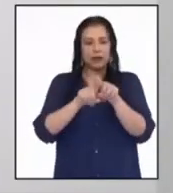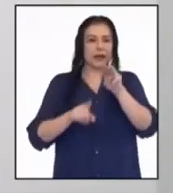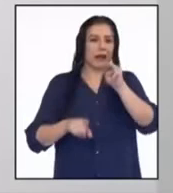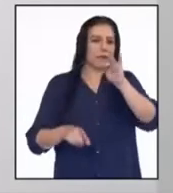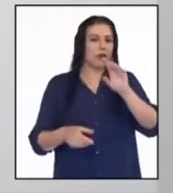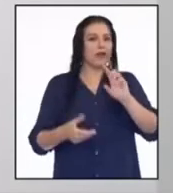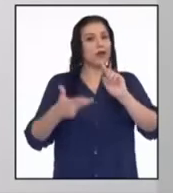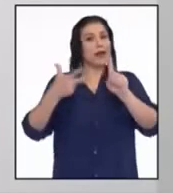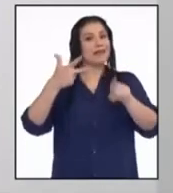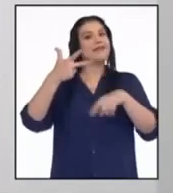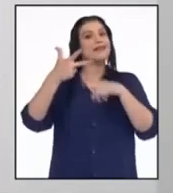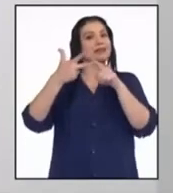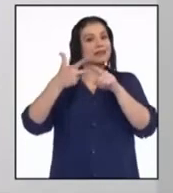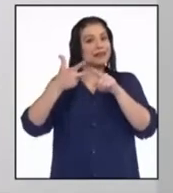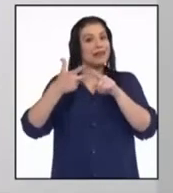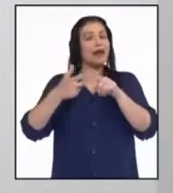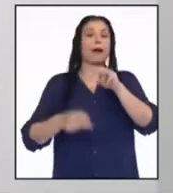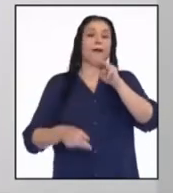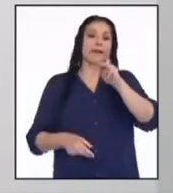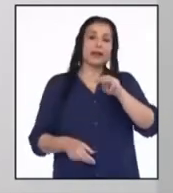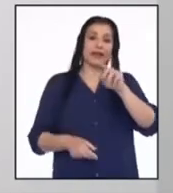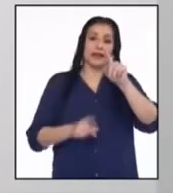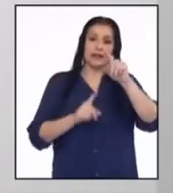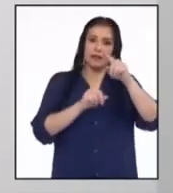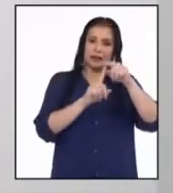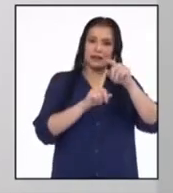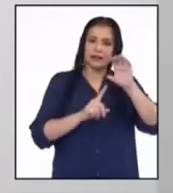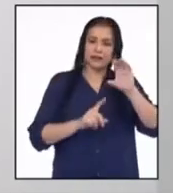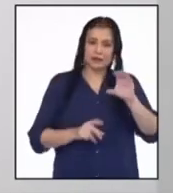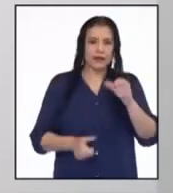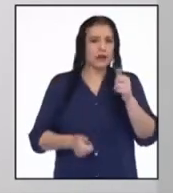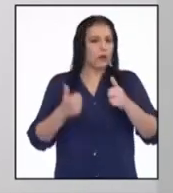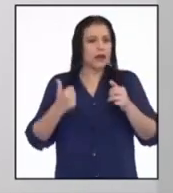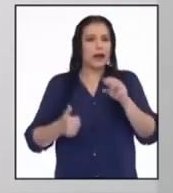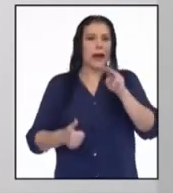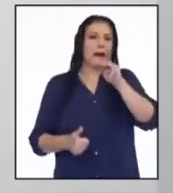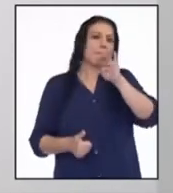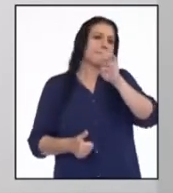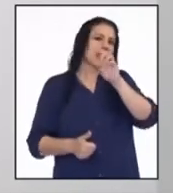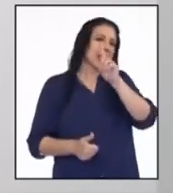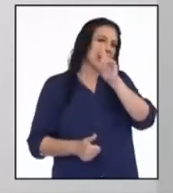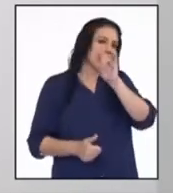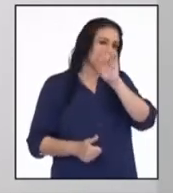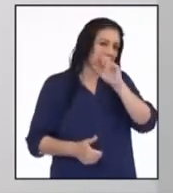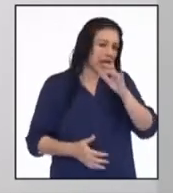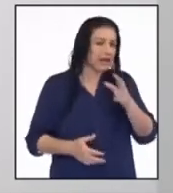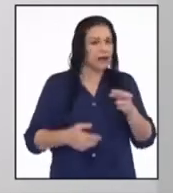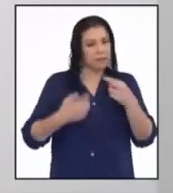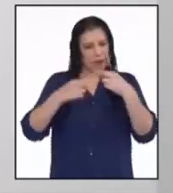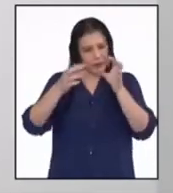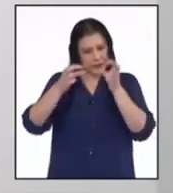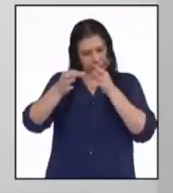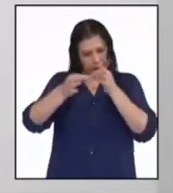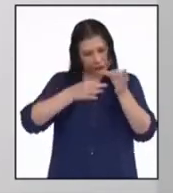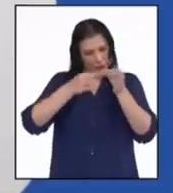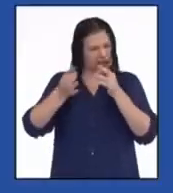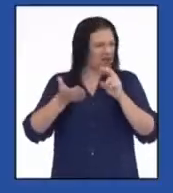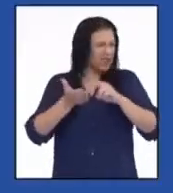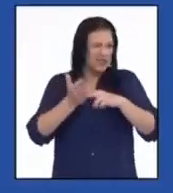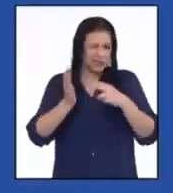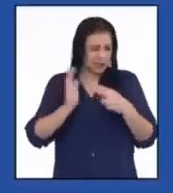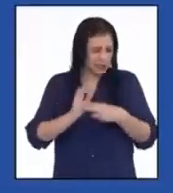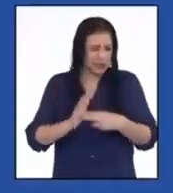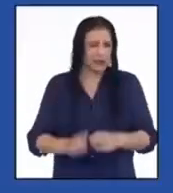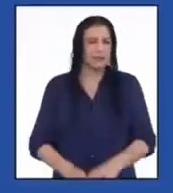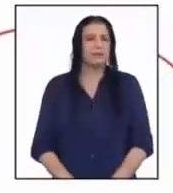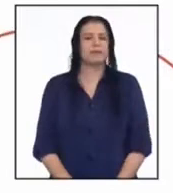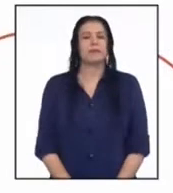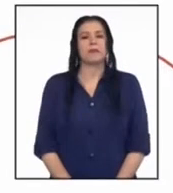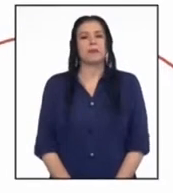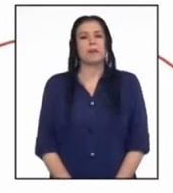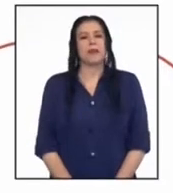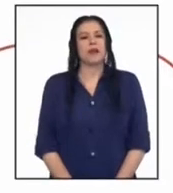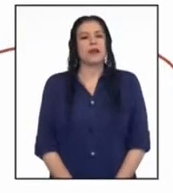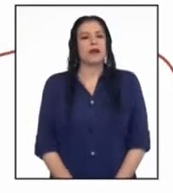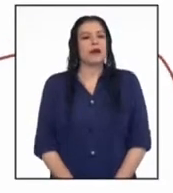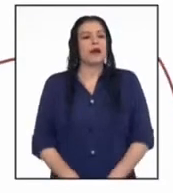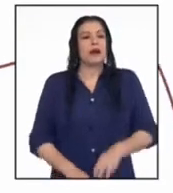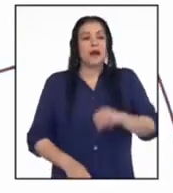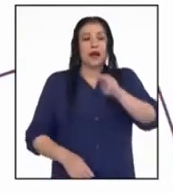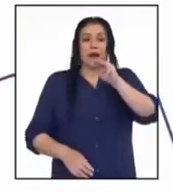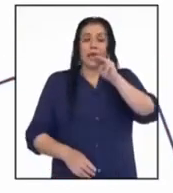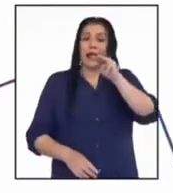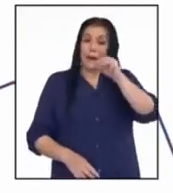una tercera medida de tendencia central, la mediana. Permítanme explicarles eso.